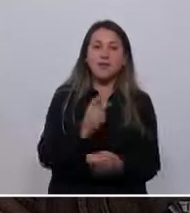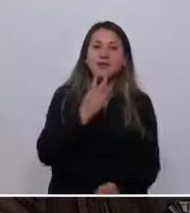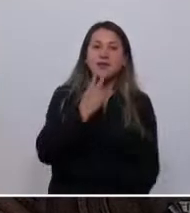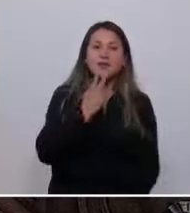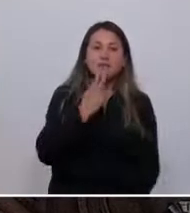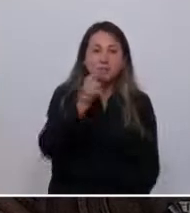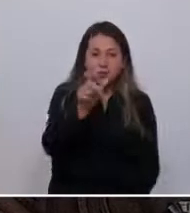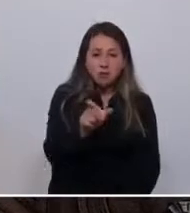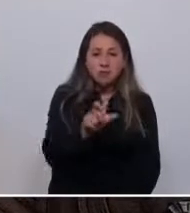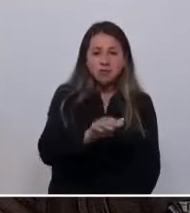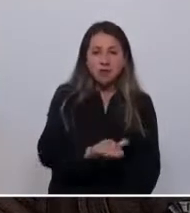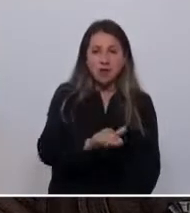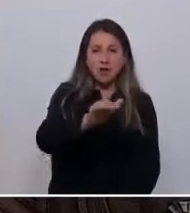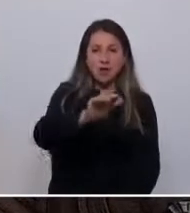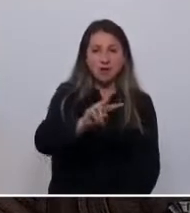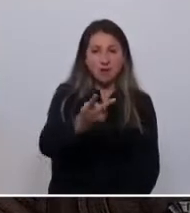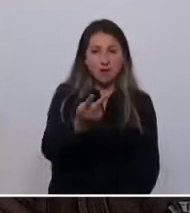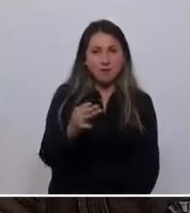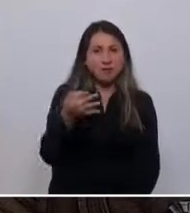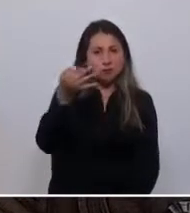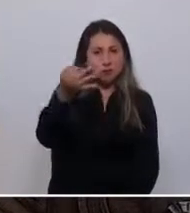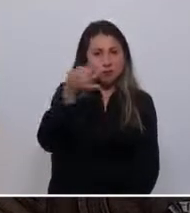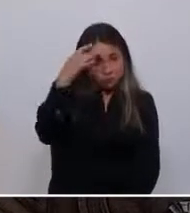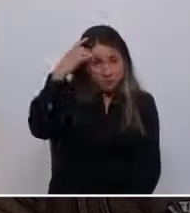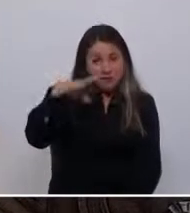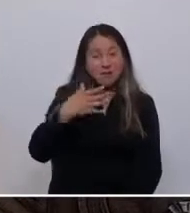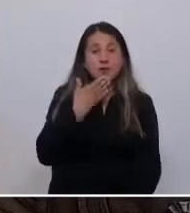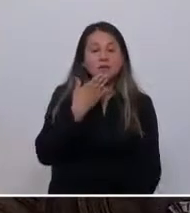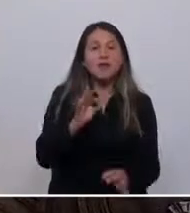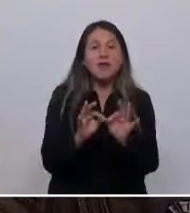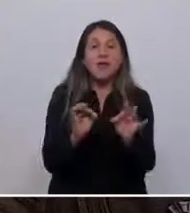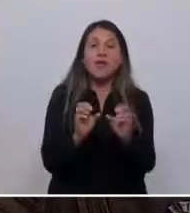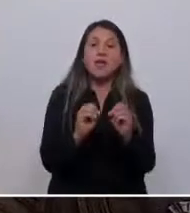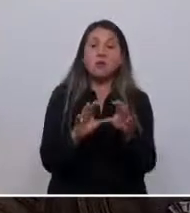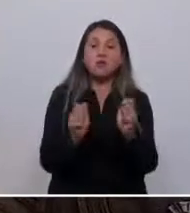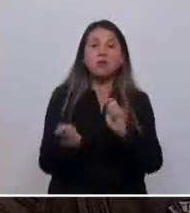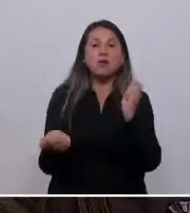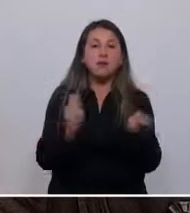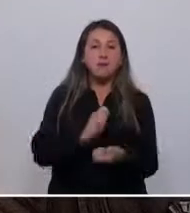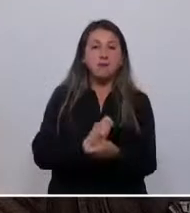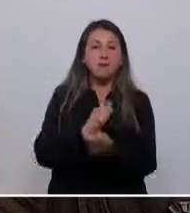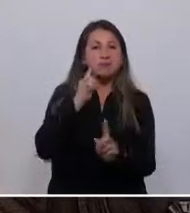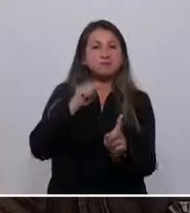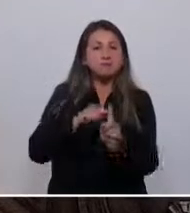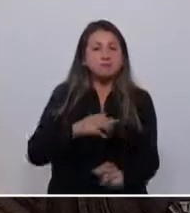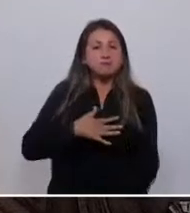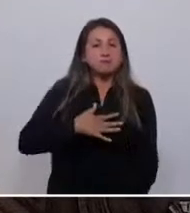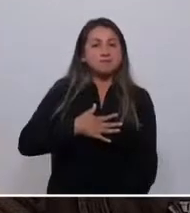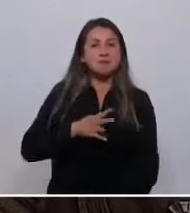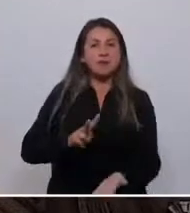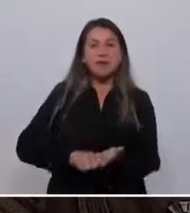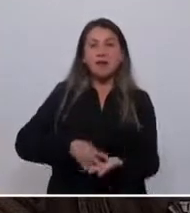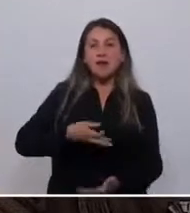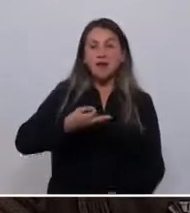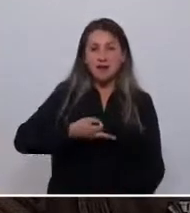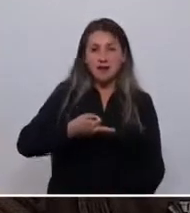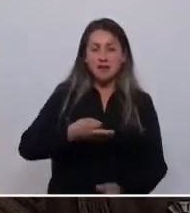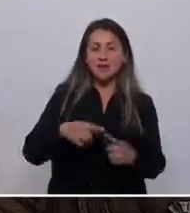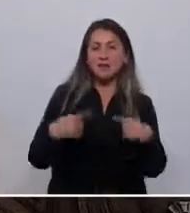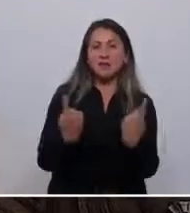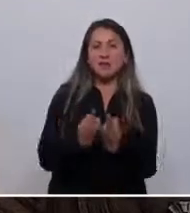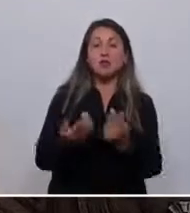una persona, así como sabemos que la educación puede cambiar el sentido y la realidad de